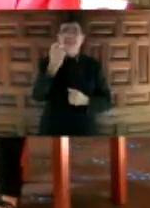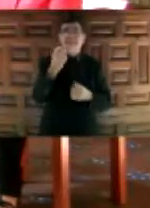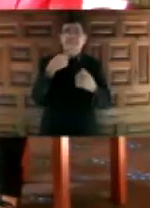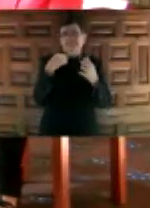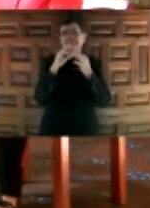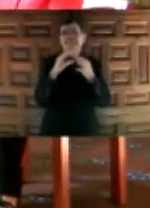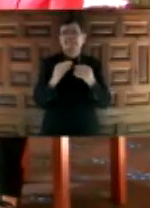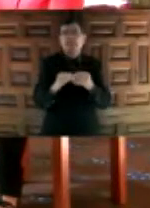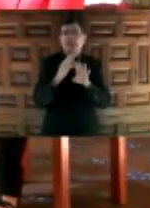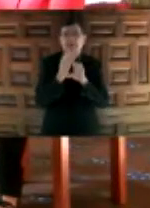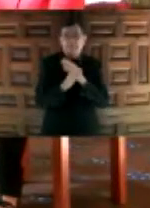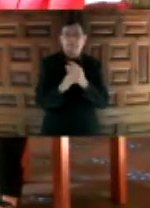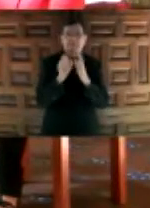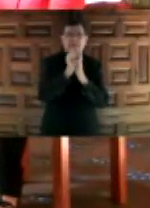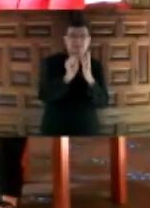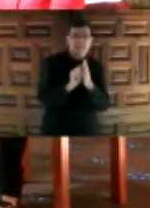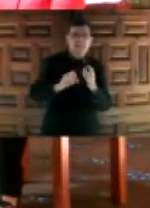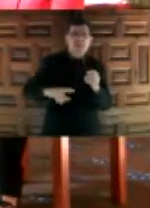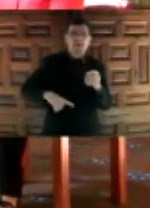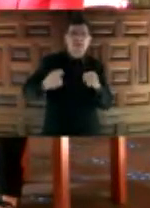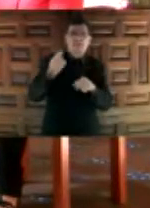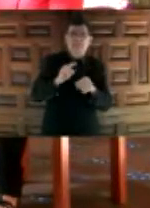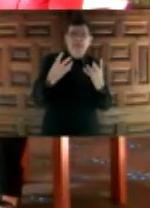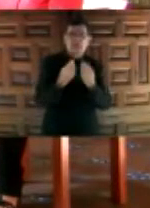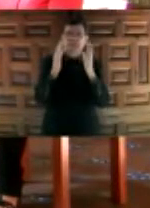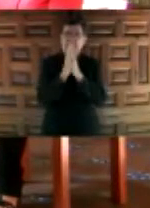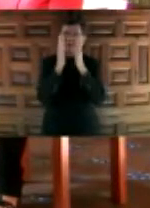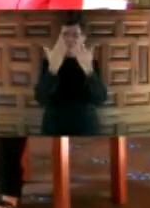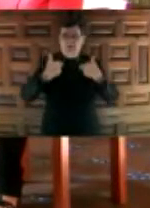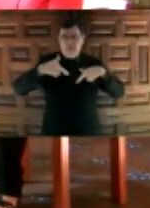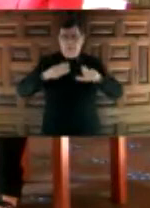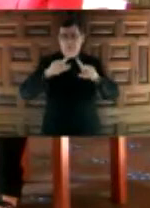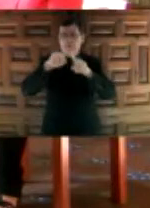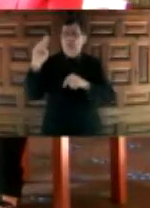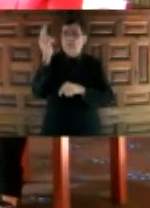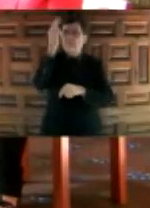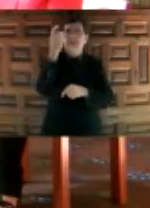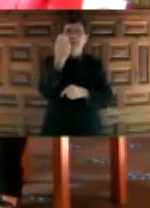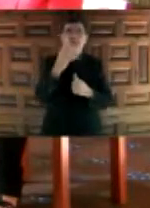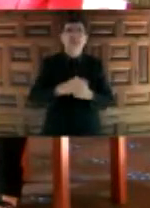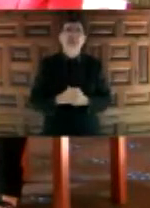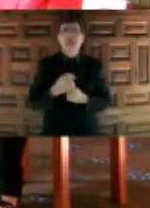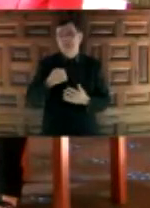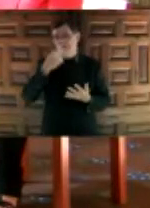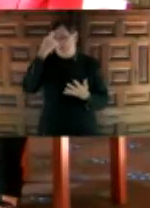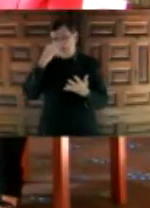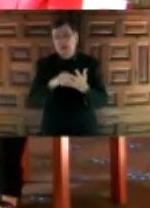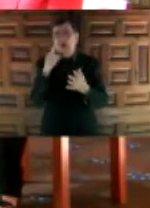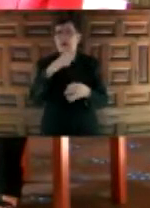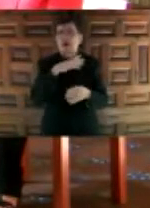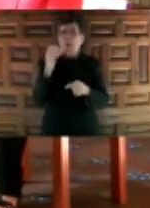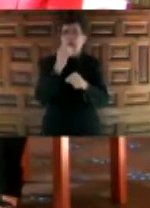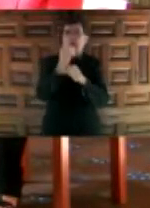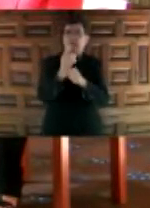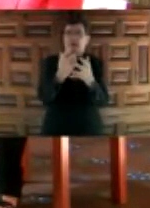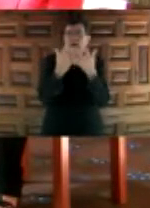esquema de coordinación sistémica, gobernanza, necesidades de participación y representación de los universitarios, yo creo que hay una gran área de oportunidad